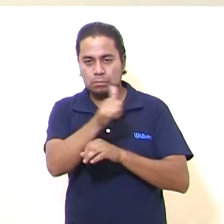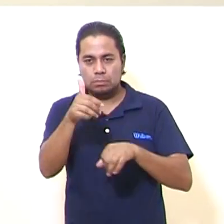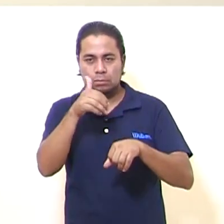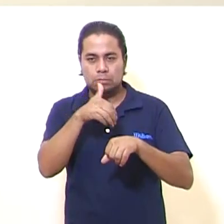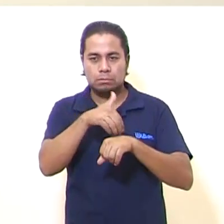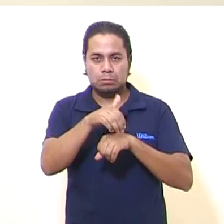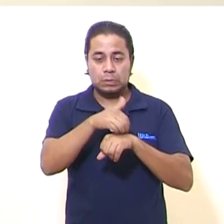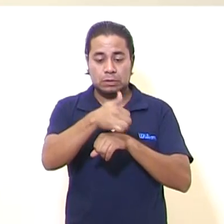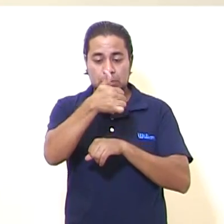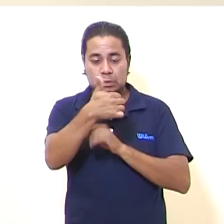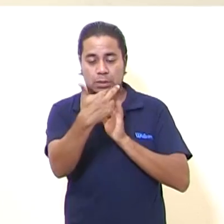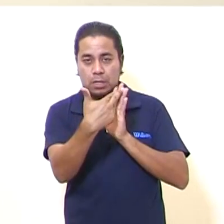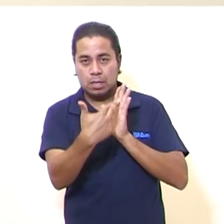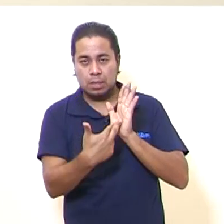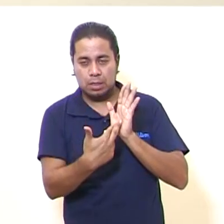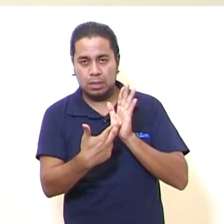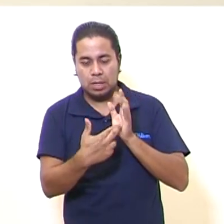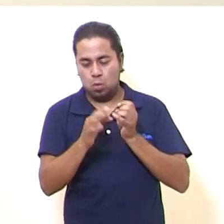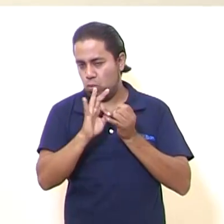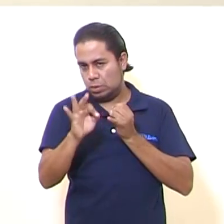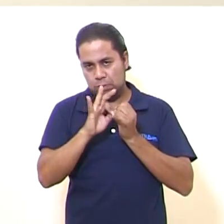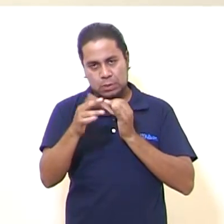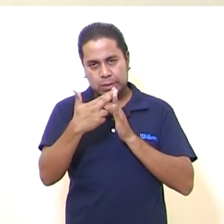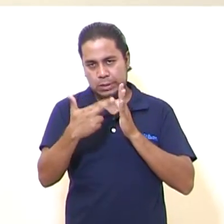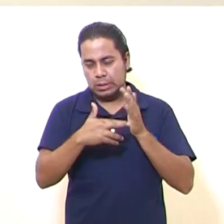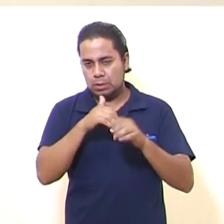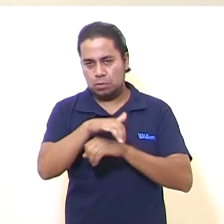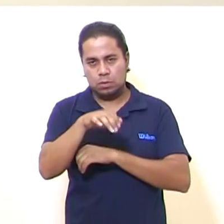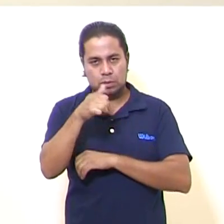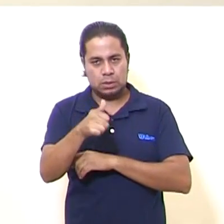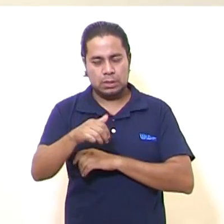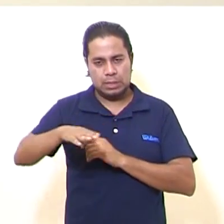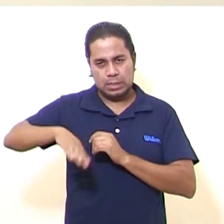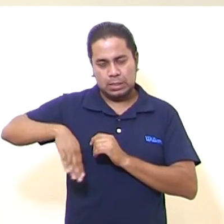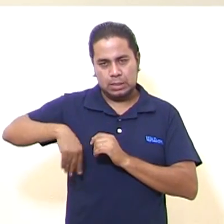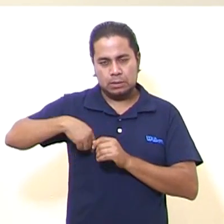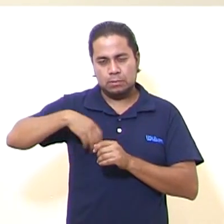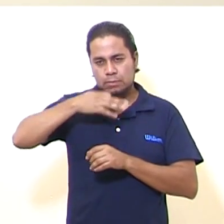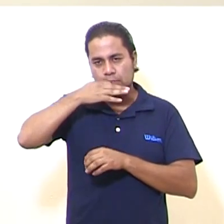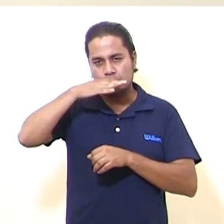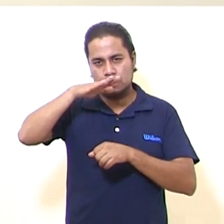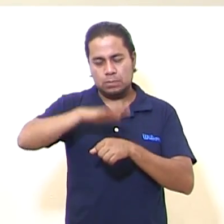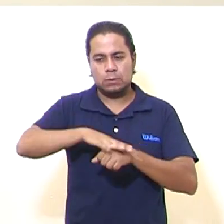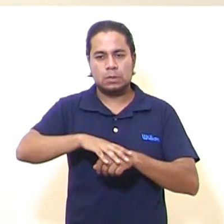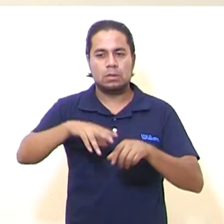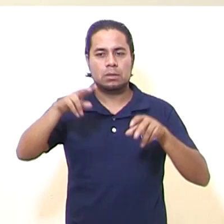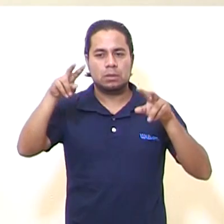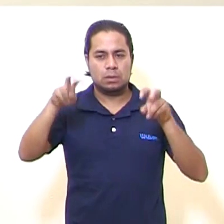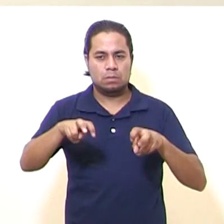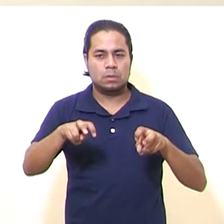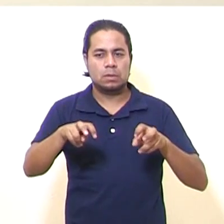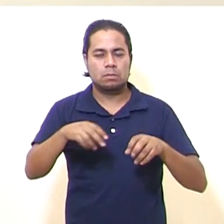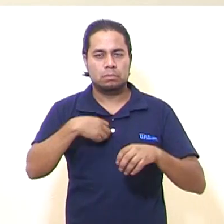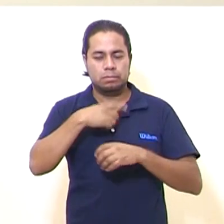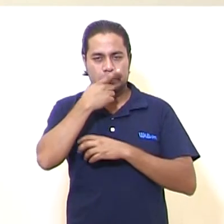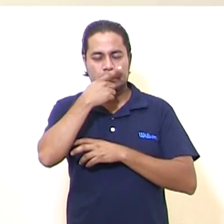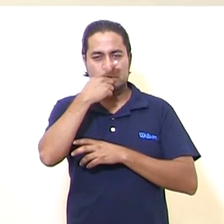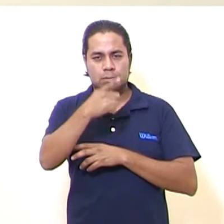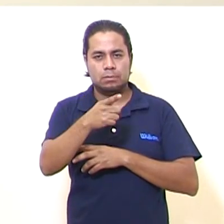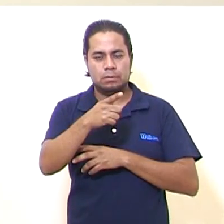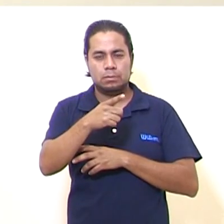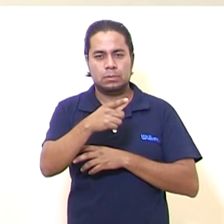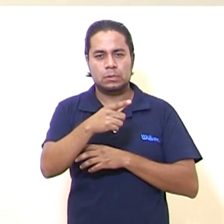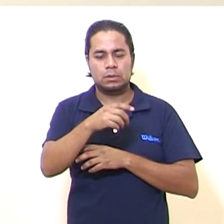sexta. Bien, la sexta y la última. Hace rato hablábamos de este tema de